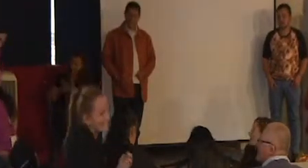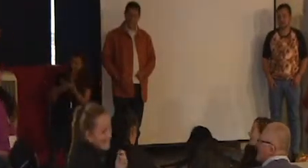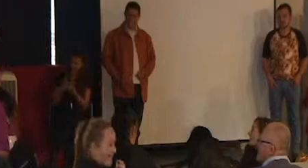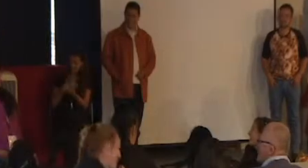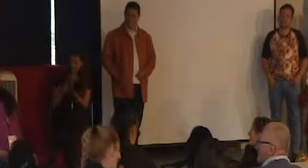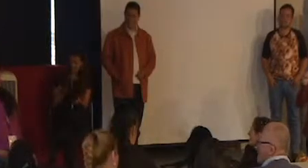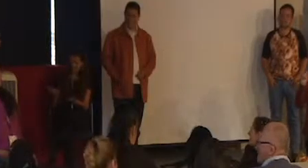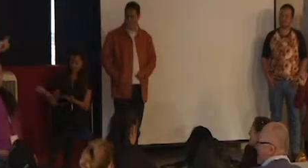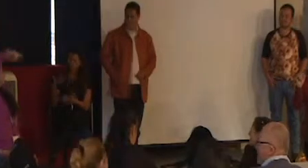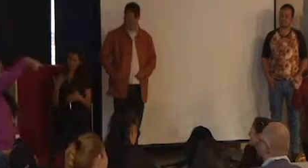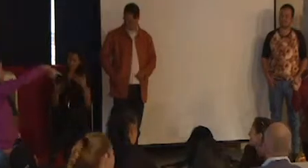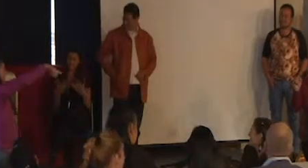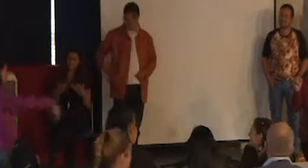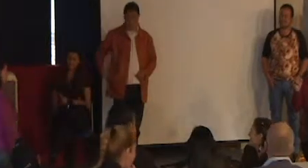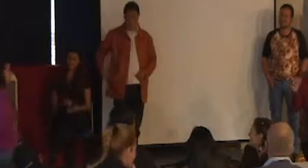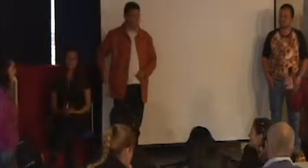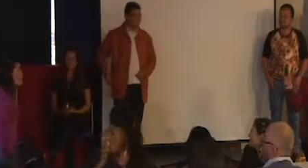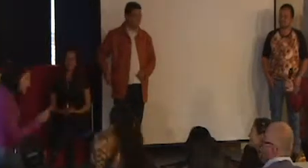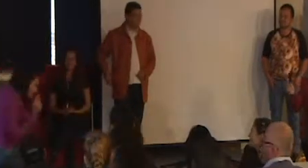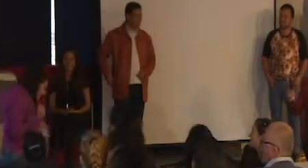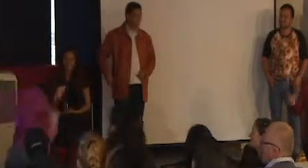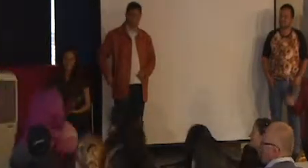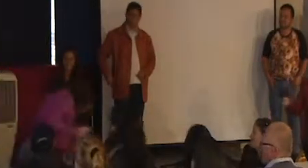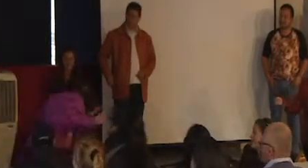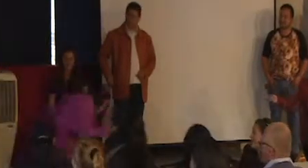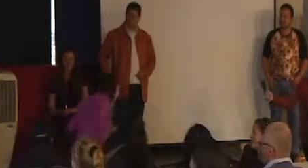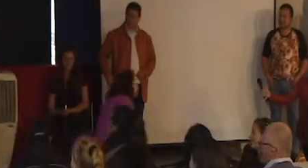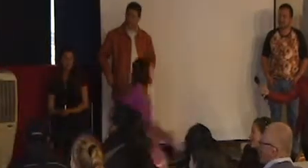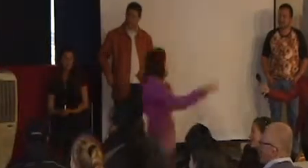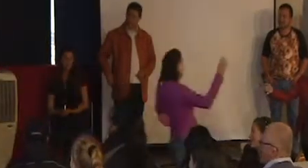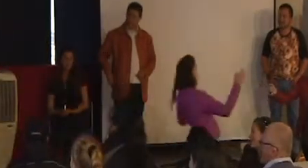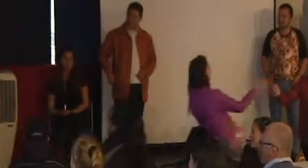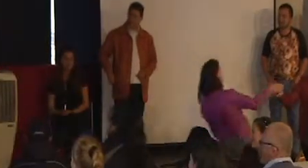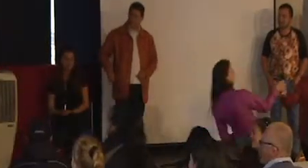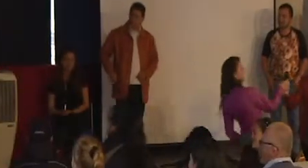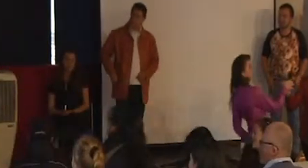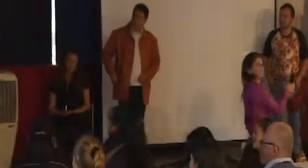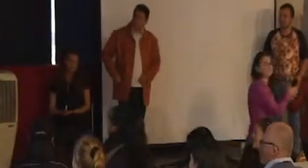A ver, qué bien. Por ahí, a ver.